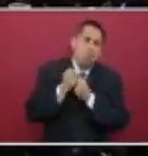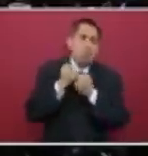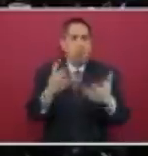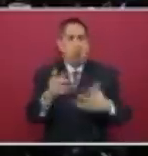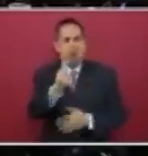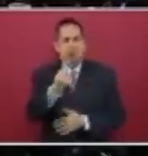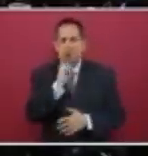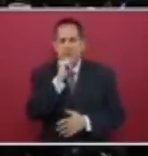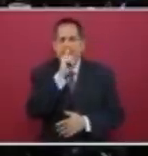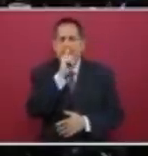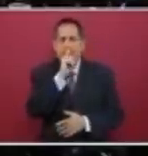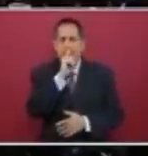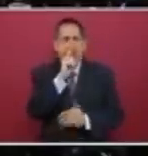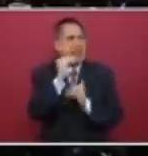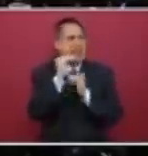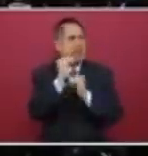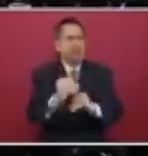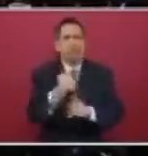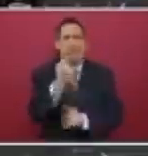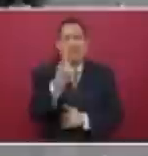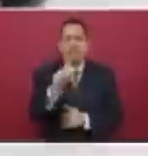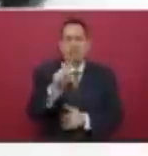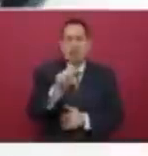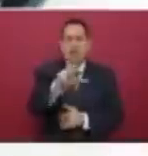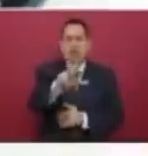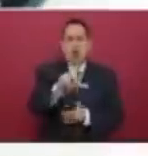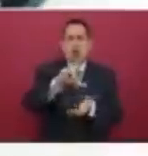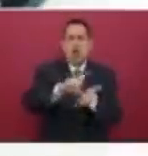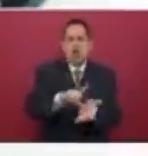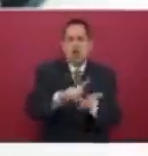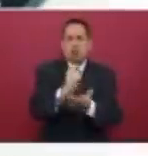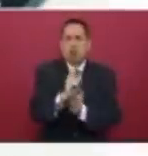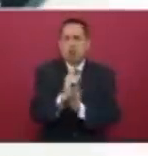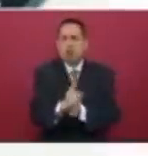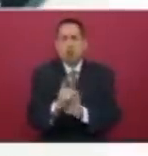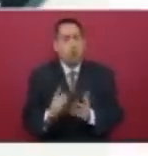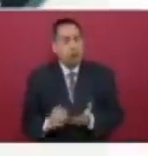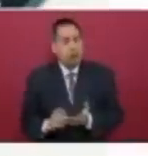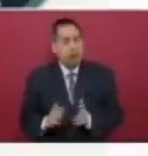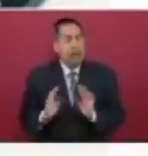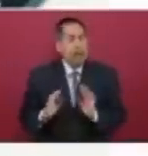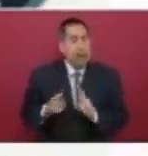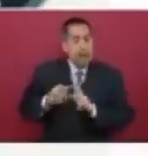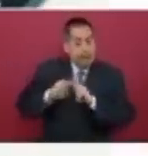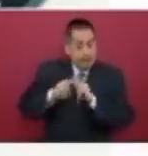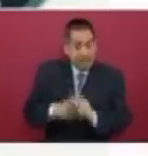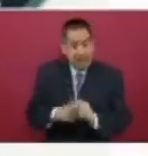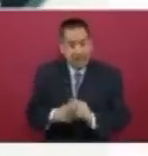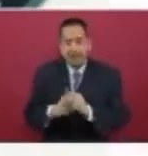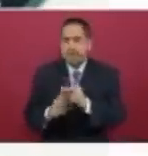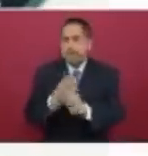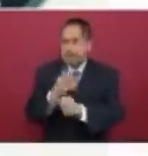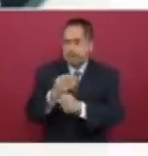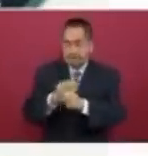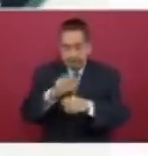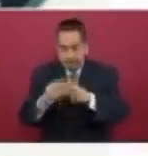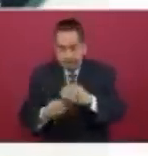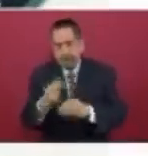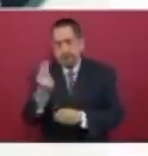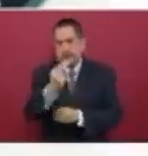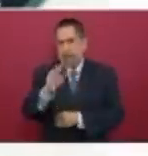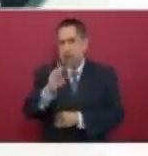hasta llegar a 138 litros por segundo pero el inicio de la operación de la planta se necesitaban